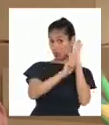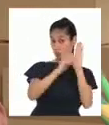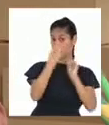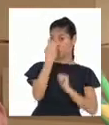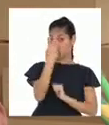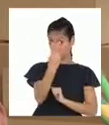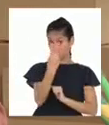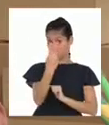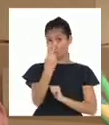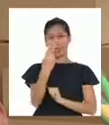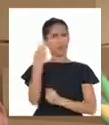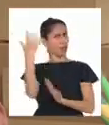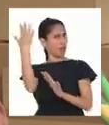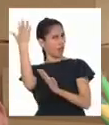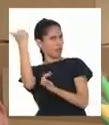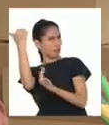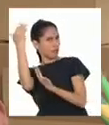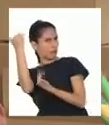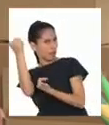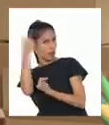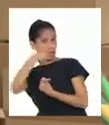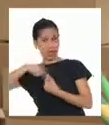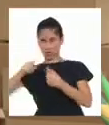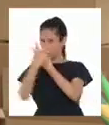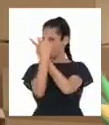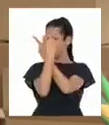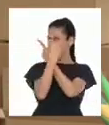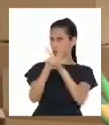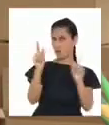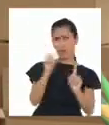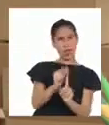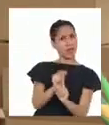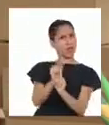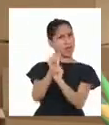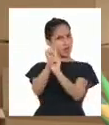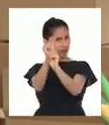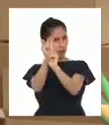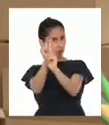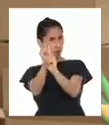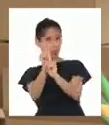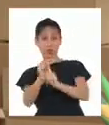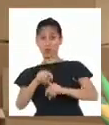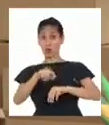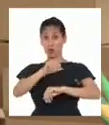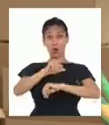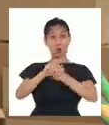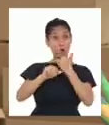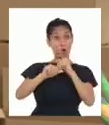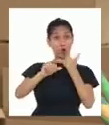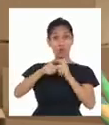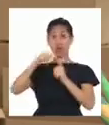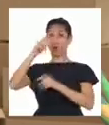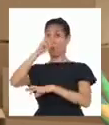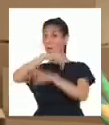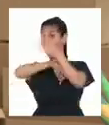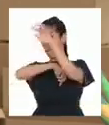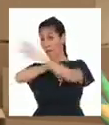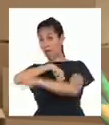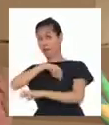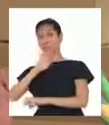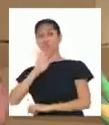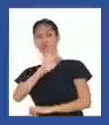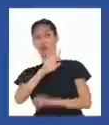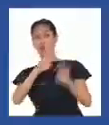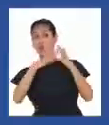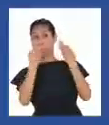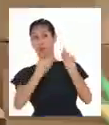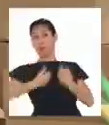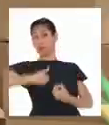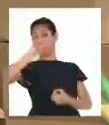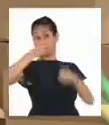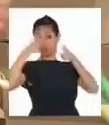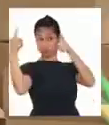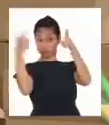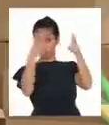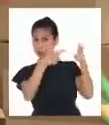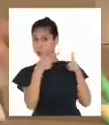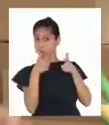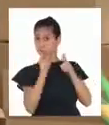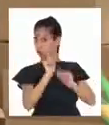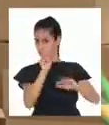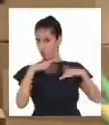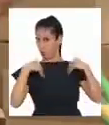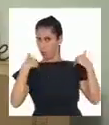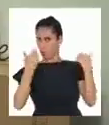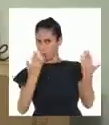nación española es libre e independiente y no es ni puede ser patrimonio de ninguna familia ni persona.